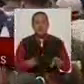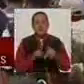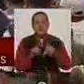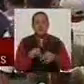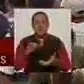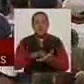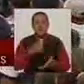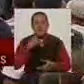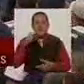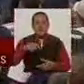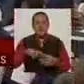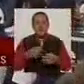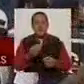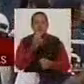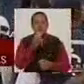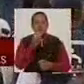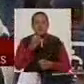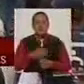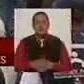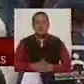correspondientes a lo que es la alimentación,